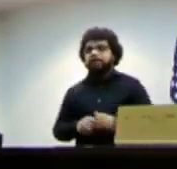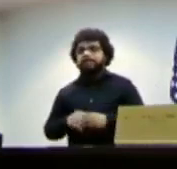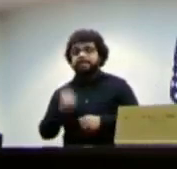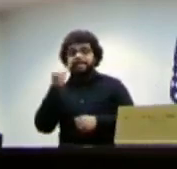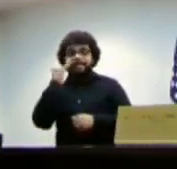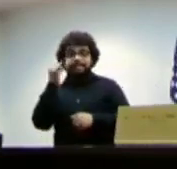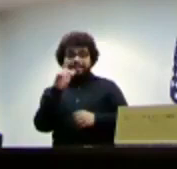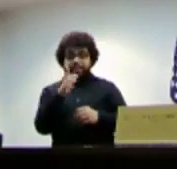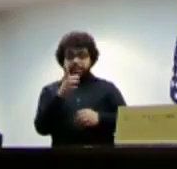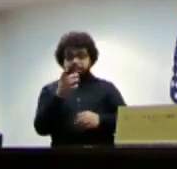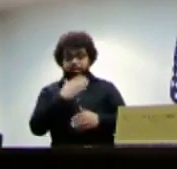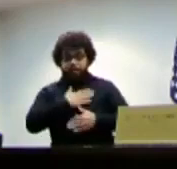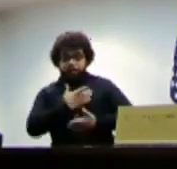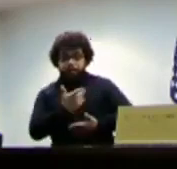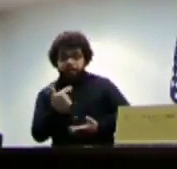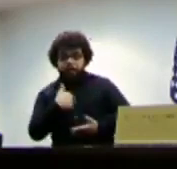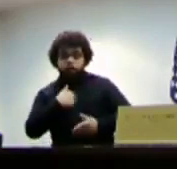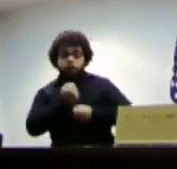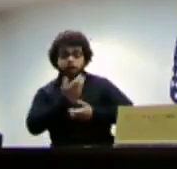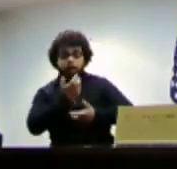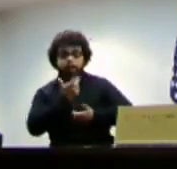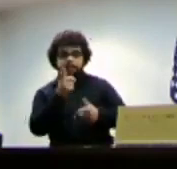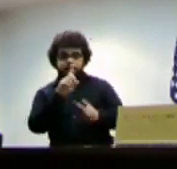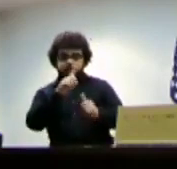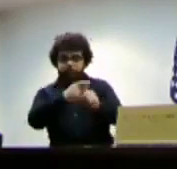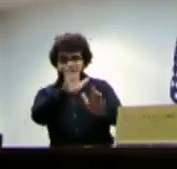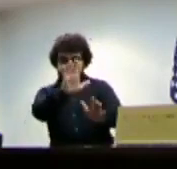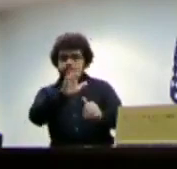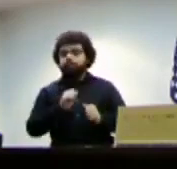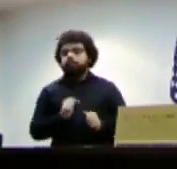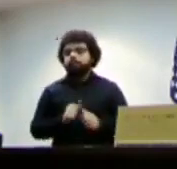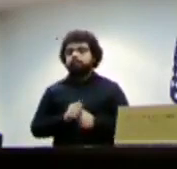mencionó primero y le contesto a esa pregunta.